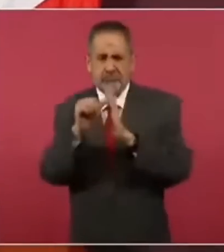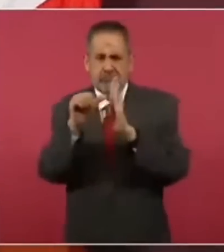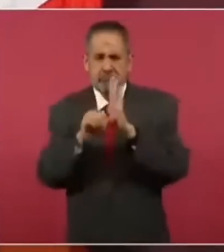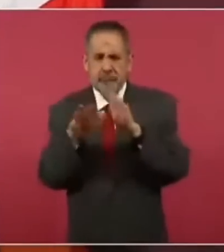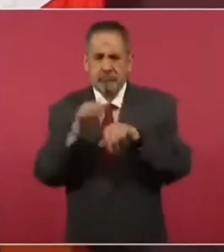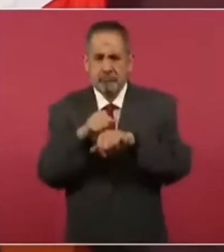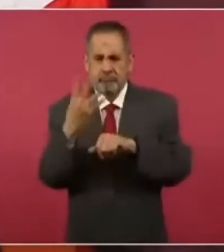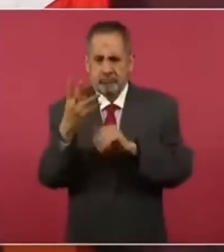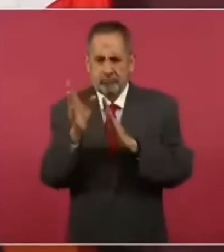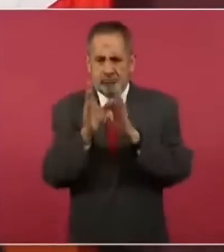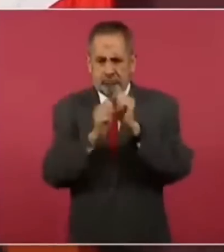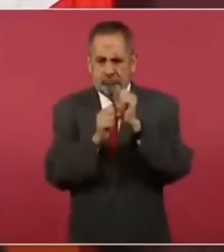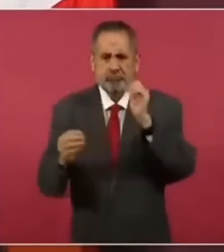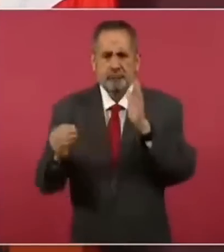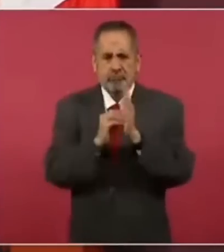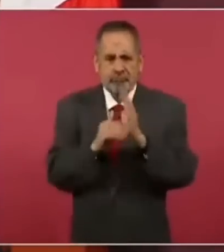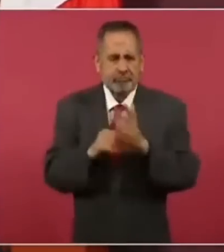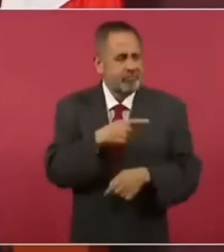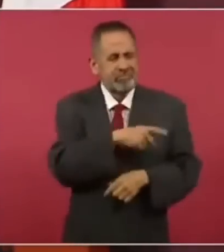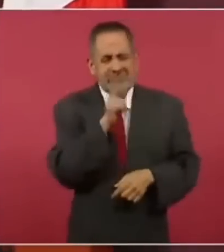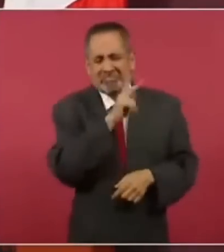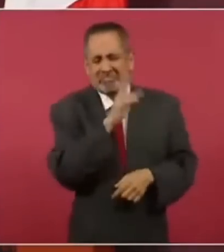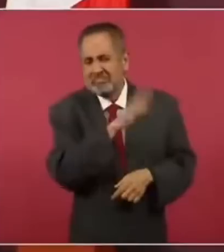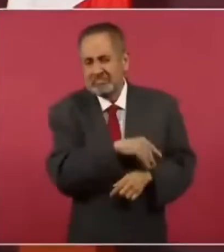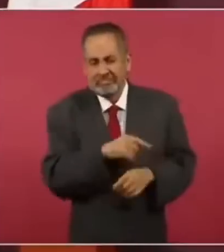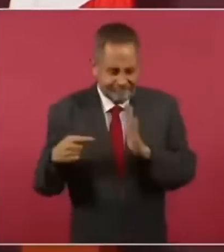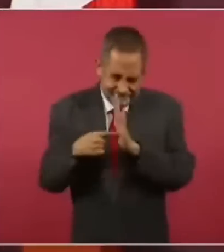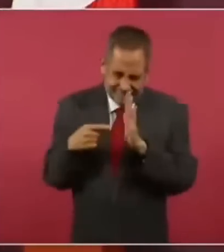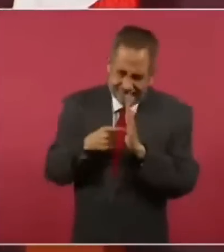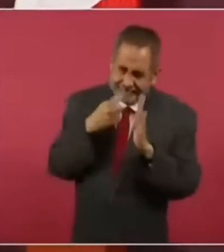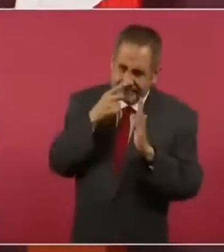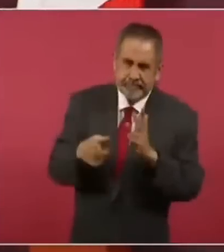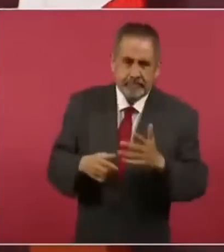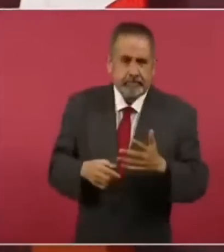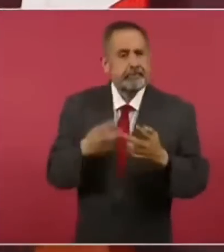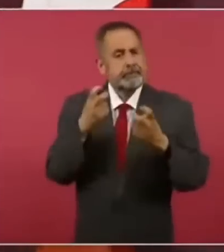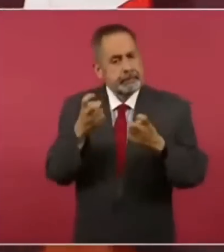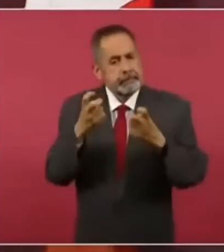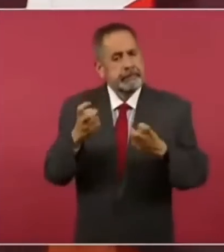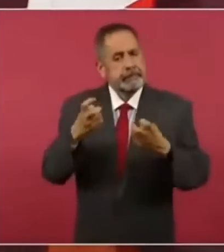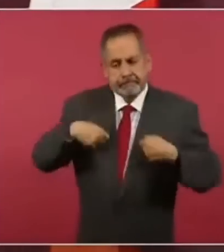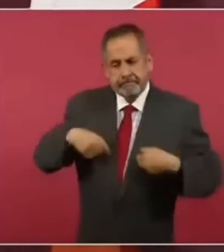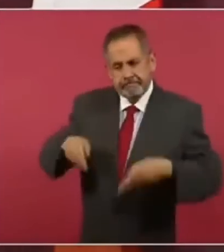artículo 4 de la Constitución, pero es letra muerta. En eso estamos.